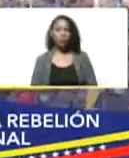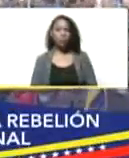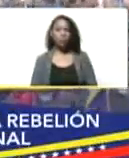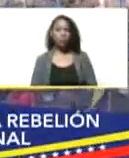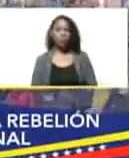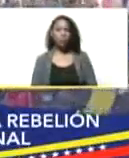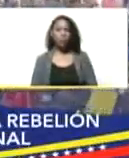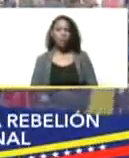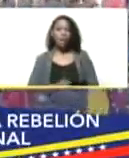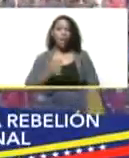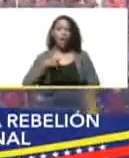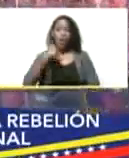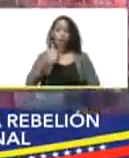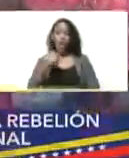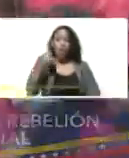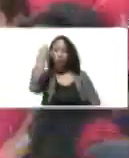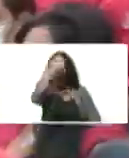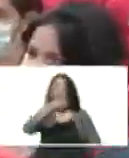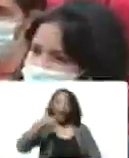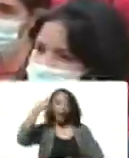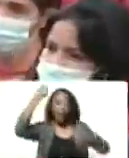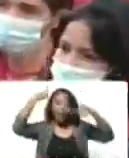Y digo en la cara de Chávez,